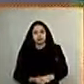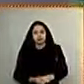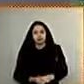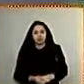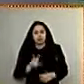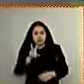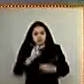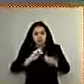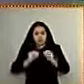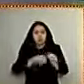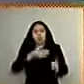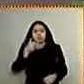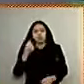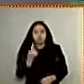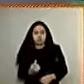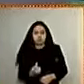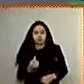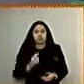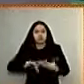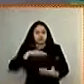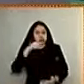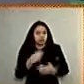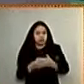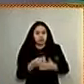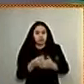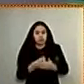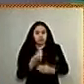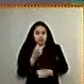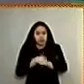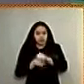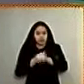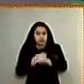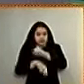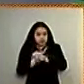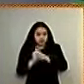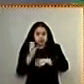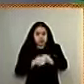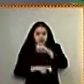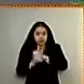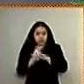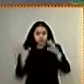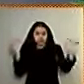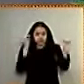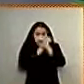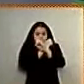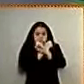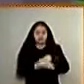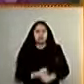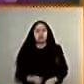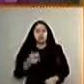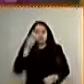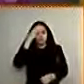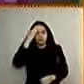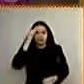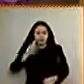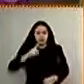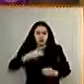Porque dos números son mejor que uno, vamos a multiplicar tu dinero con premiados y premiados MIG. Así que mucha suerte porque nuestro primer dígito